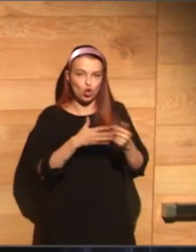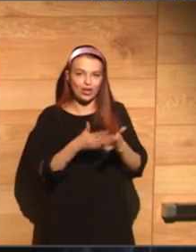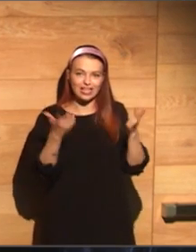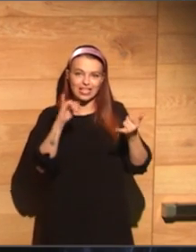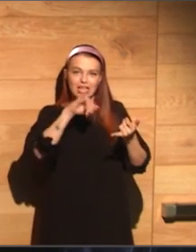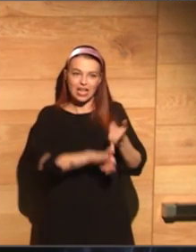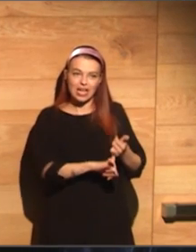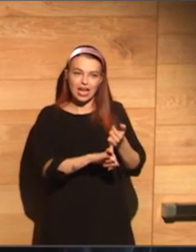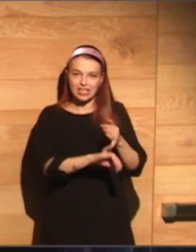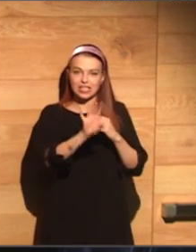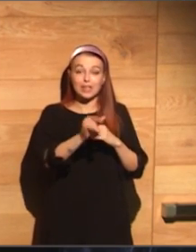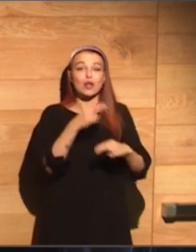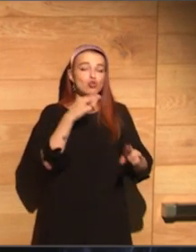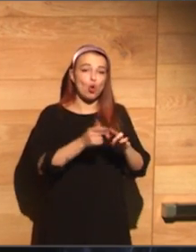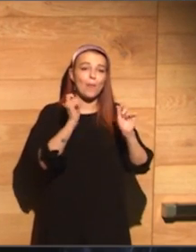llamen